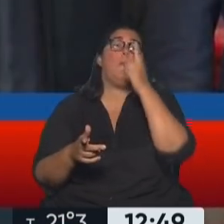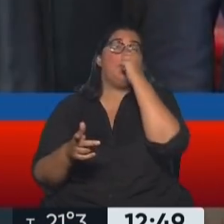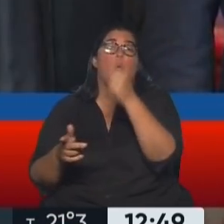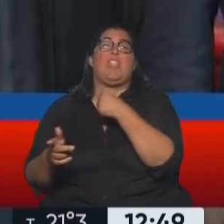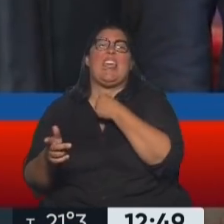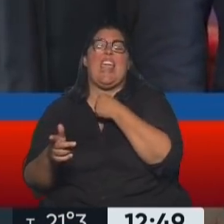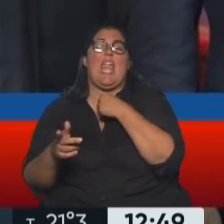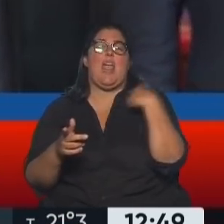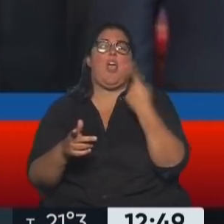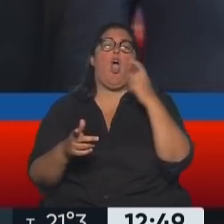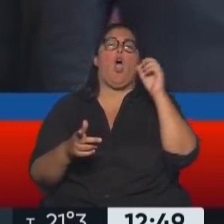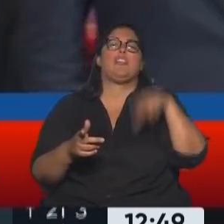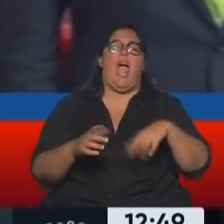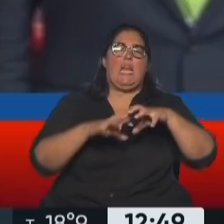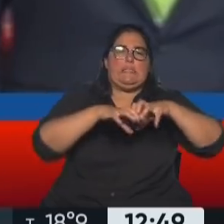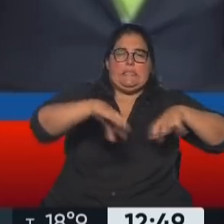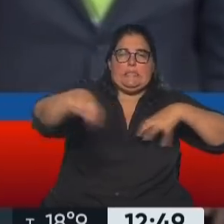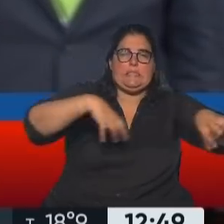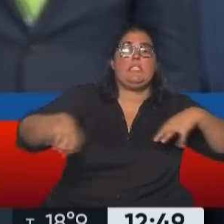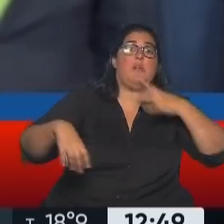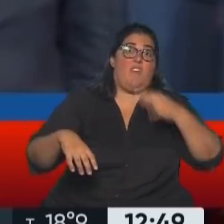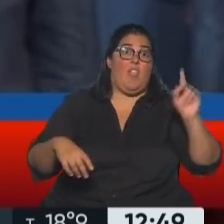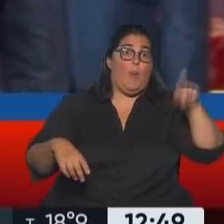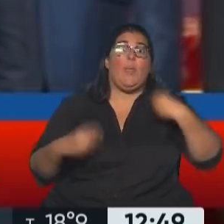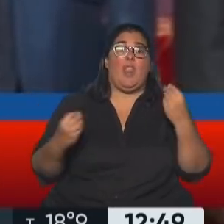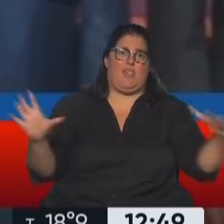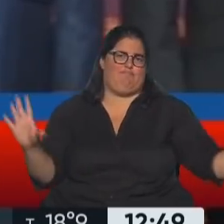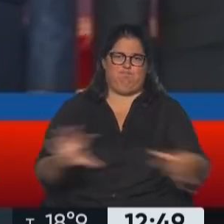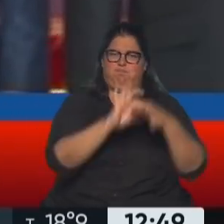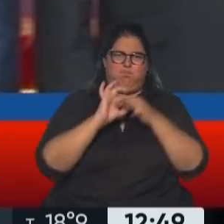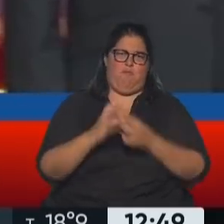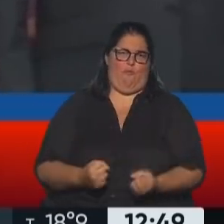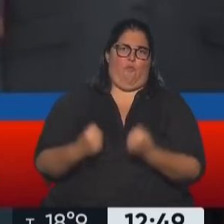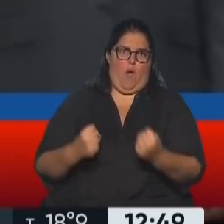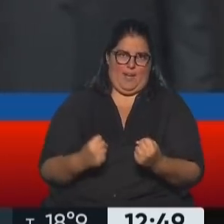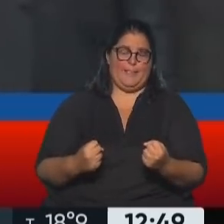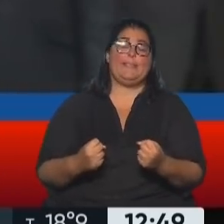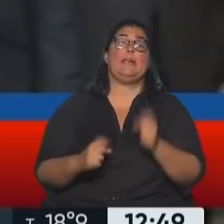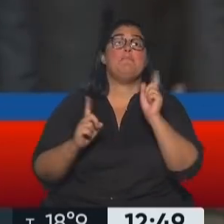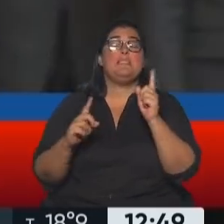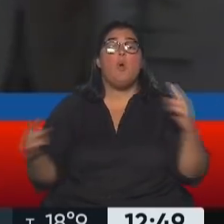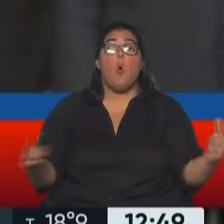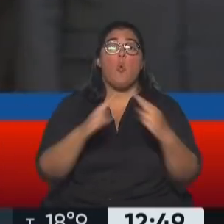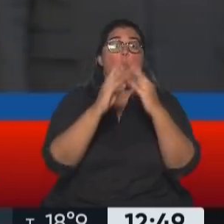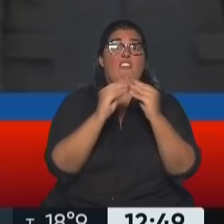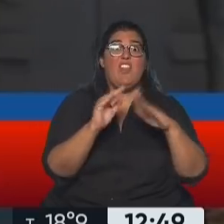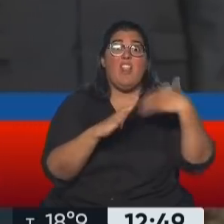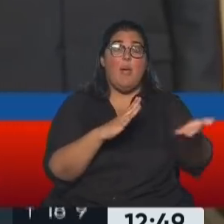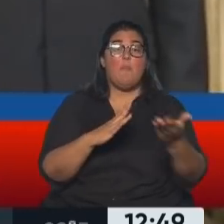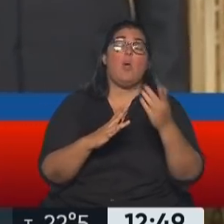y lo que generó fue más unión. De hecho, si vemos lo que pasó y lo que se anunció justamente después de esta cumbre, mencionaba la cumbre de